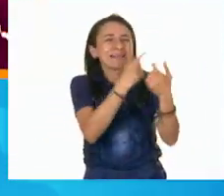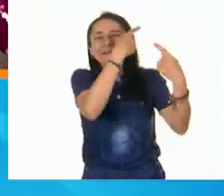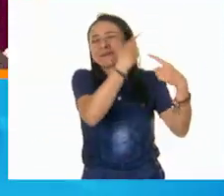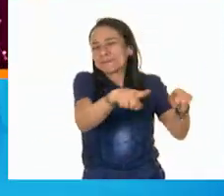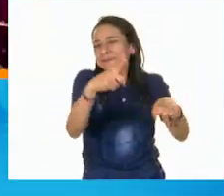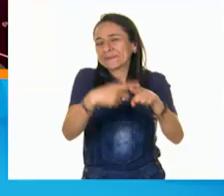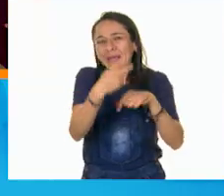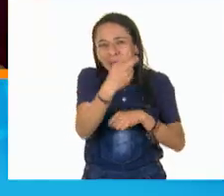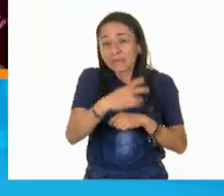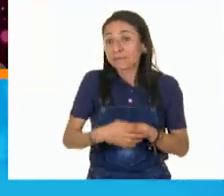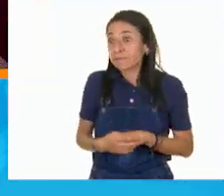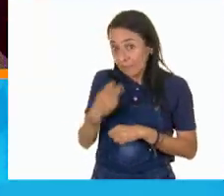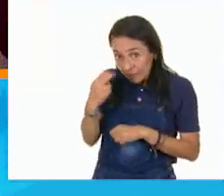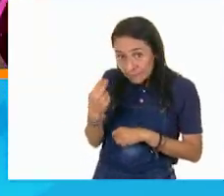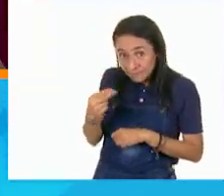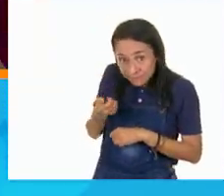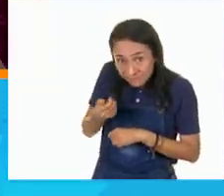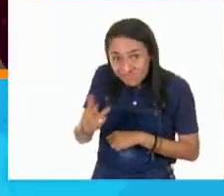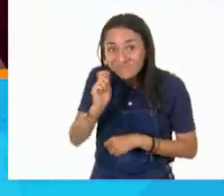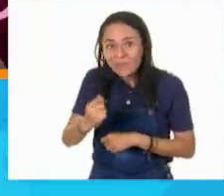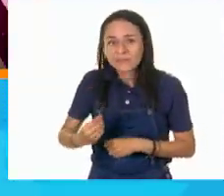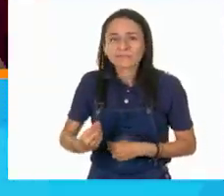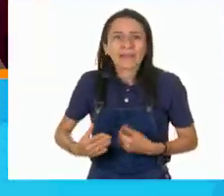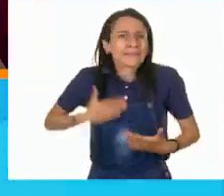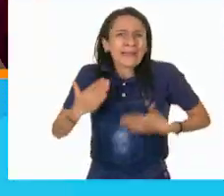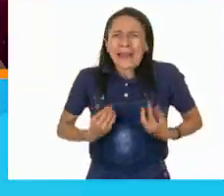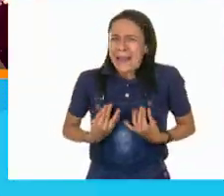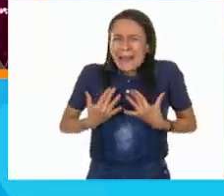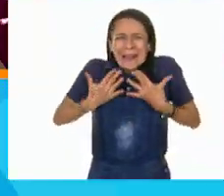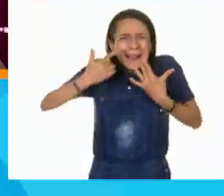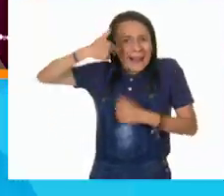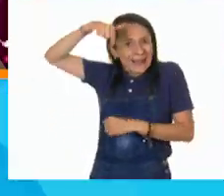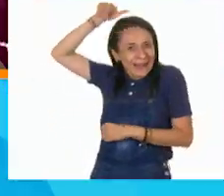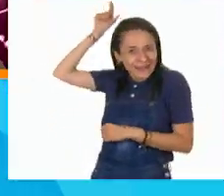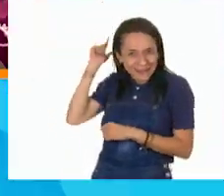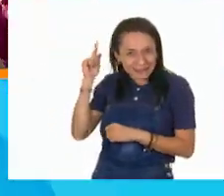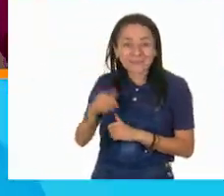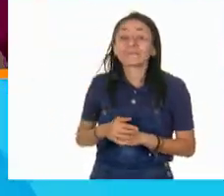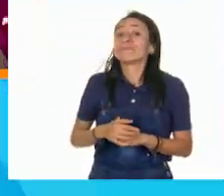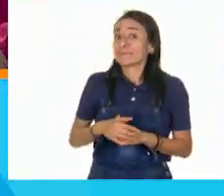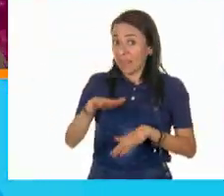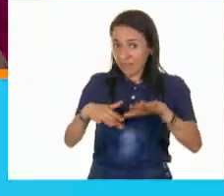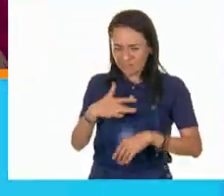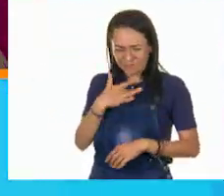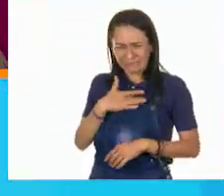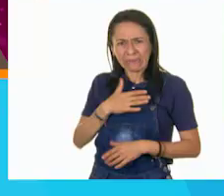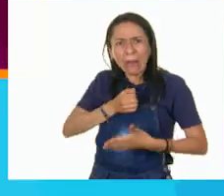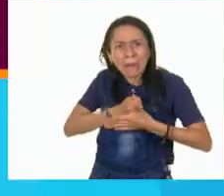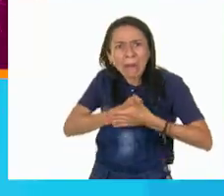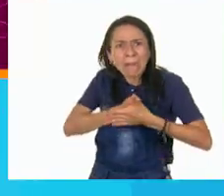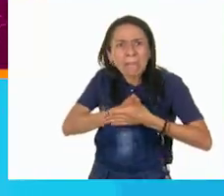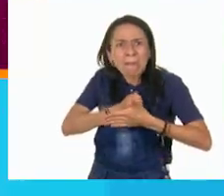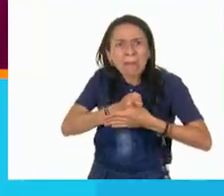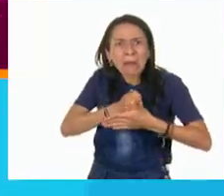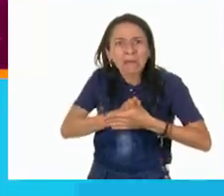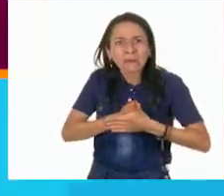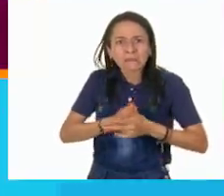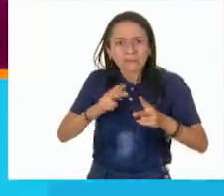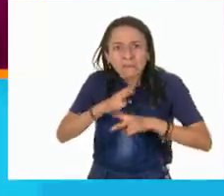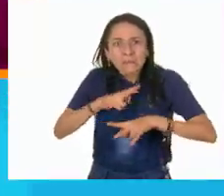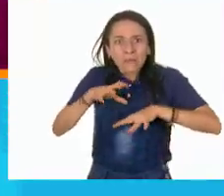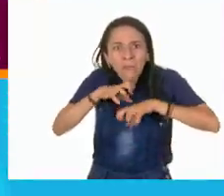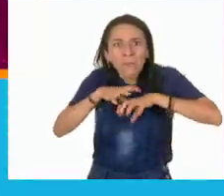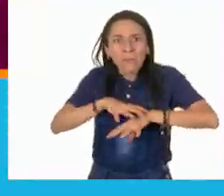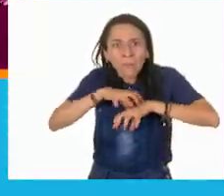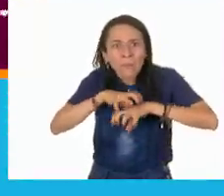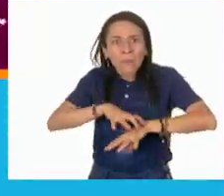Eso es la euforia. En un sentido, tu corazón se acelera. Tu respiración va más rápido,